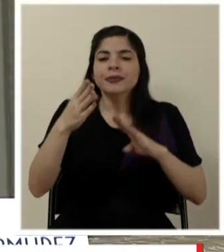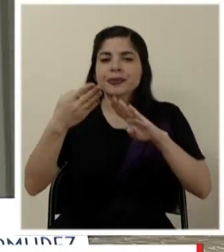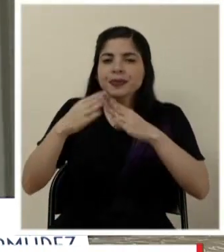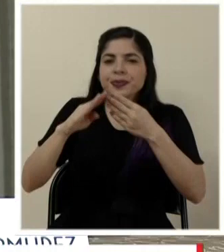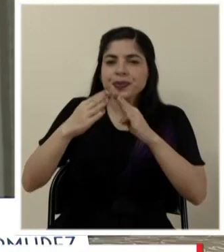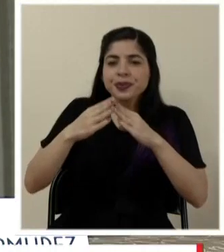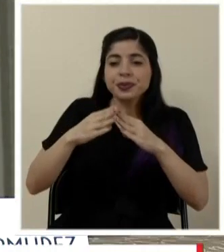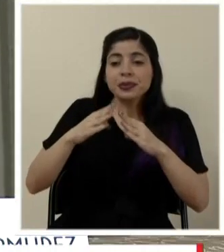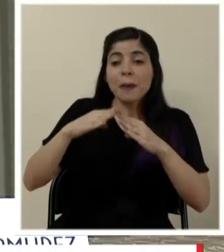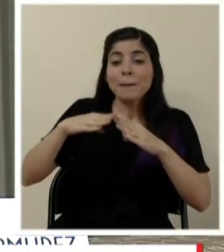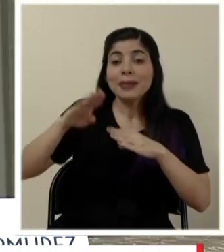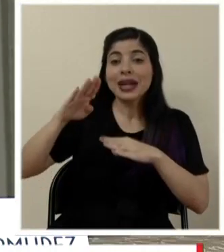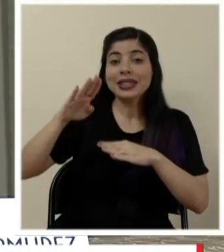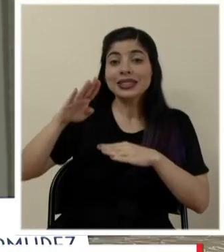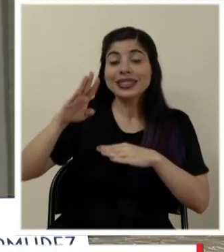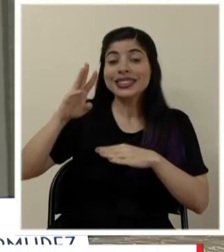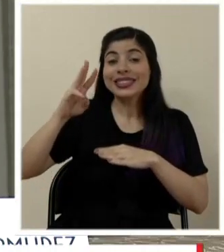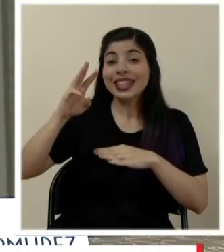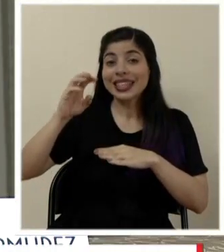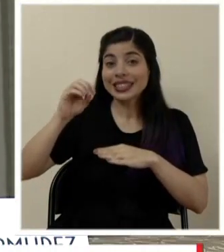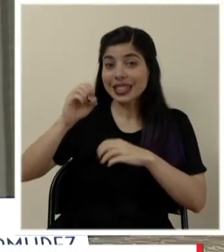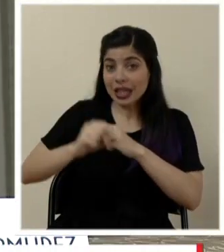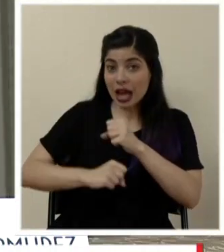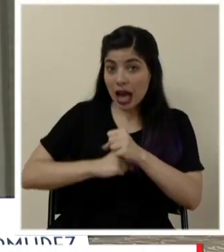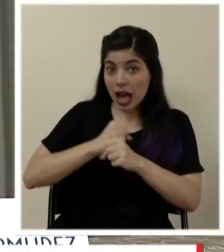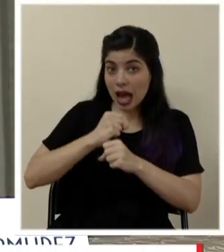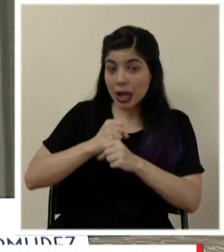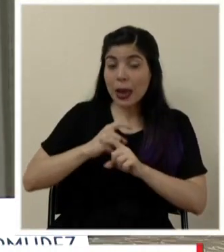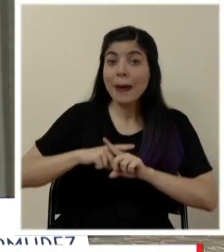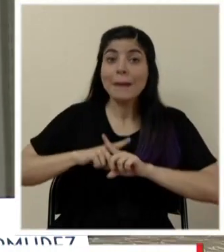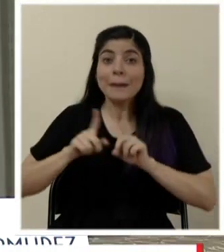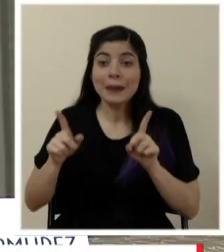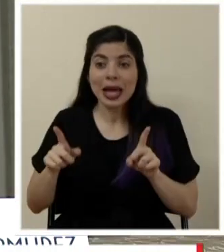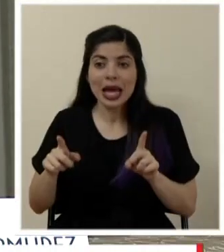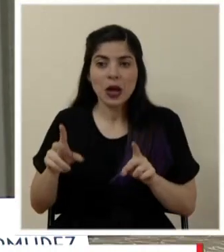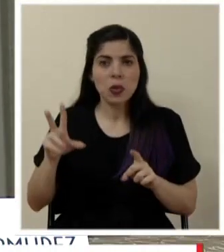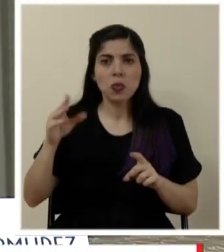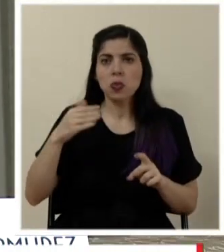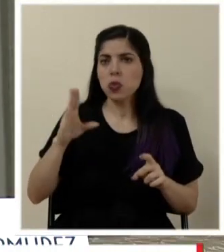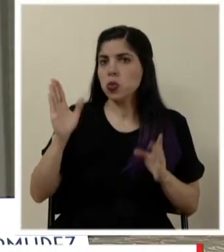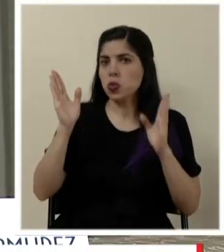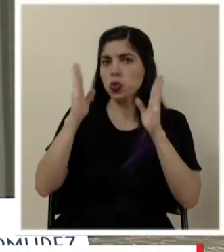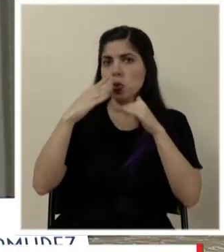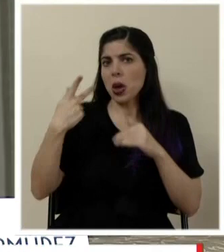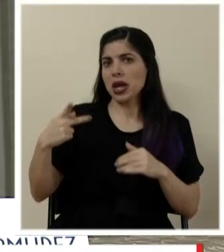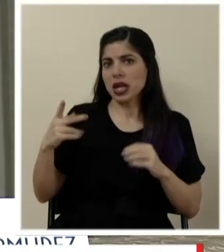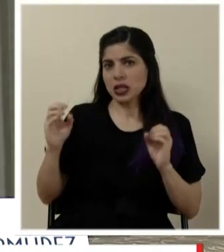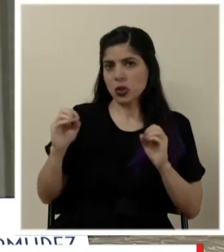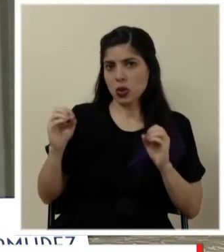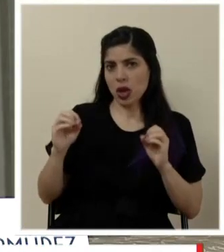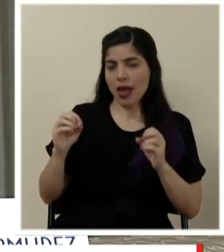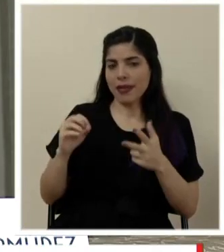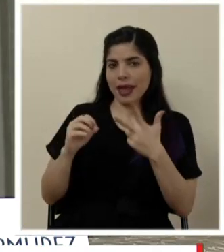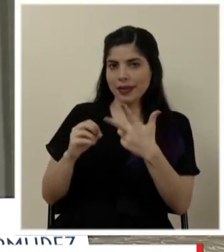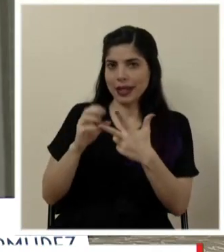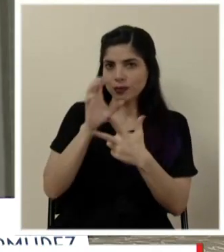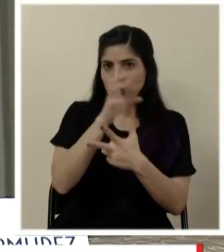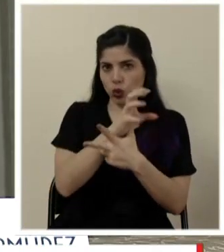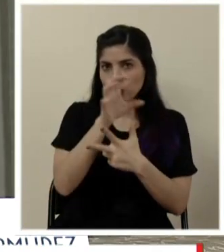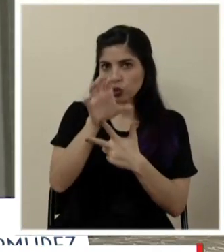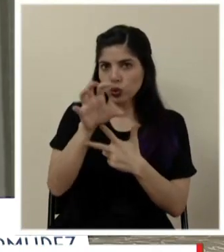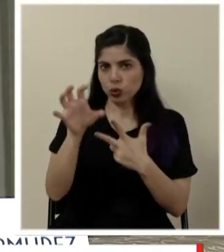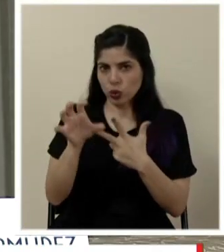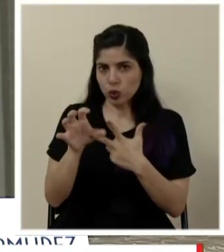población que es mayor de 60 años, pero que no tiene estos factores de riesgo. Con estos 3 grupos, cada uno con